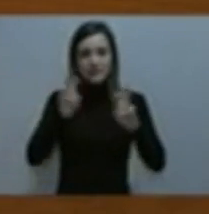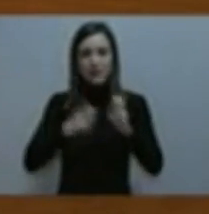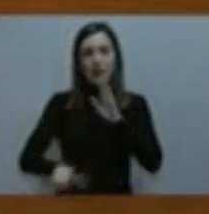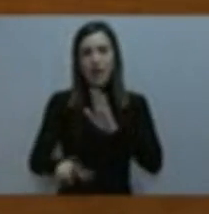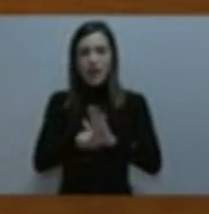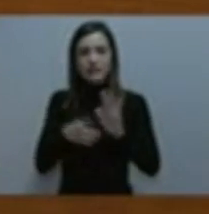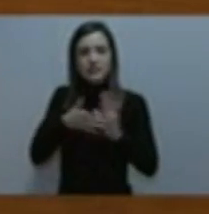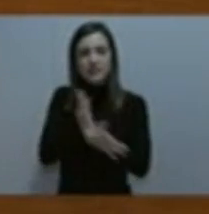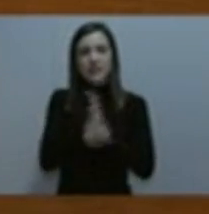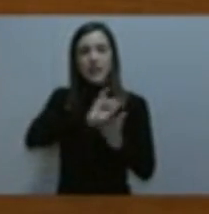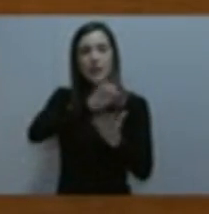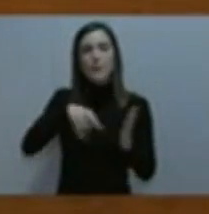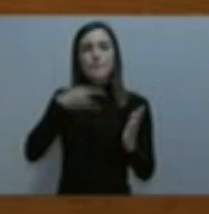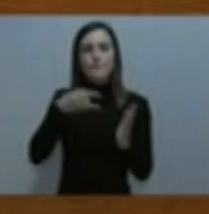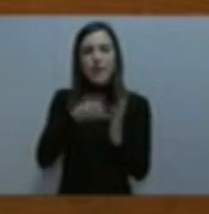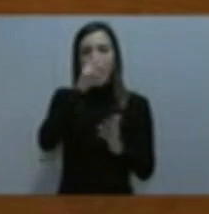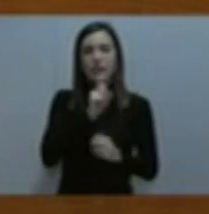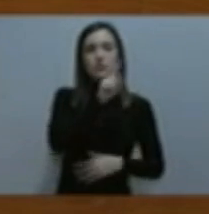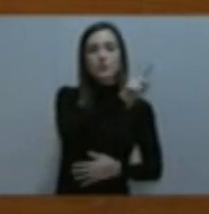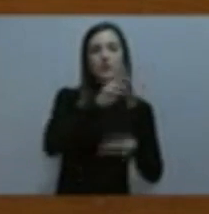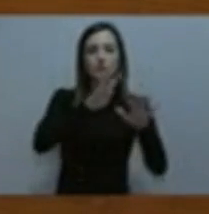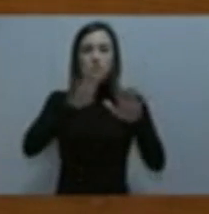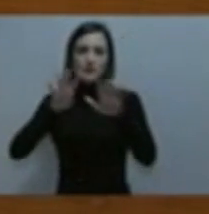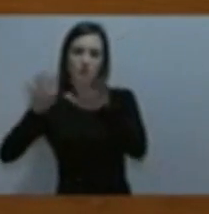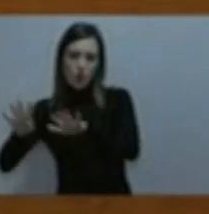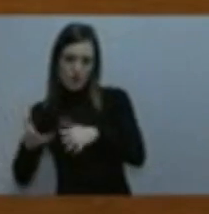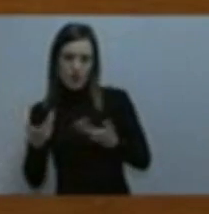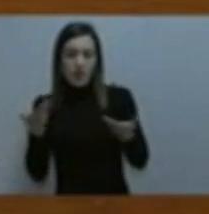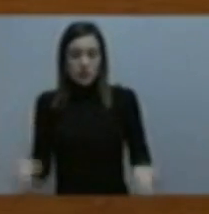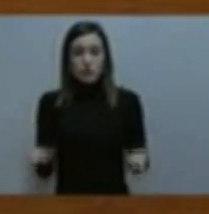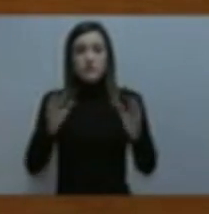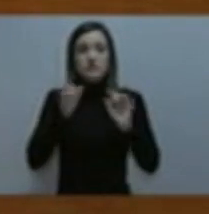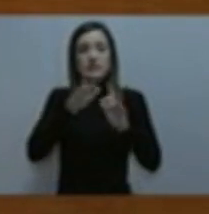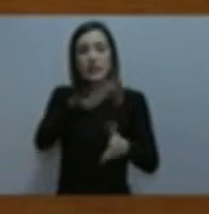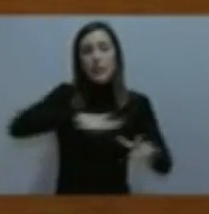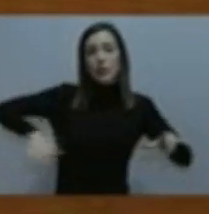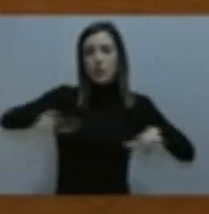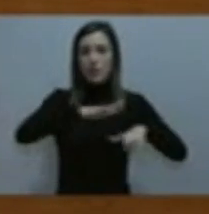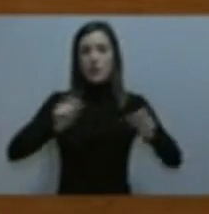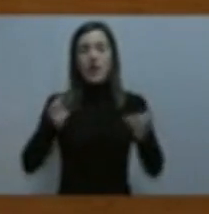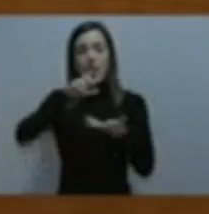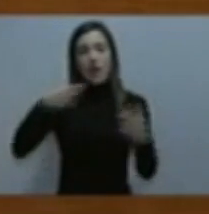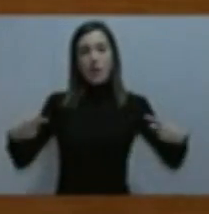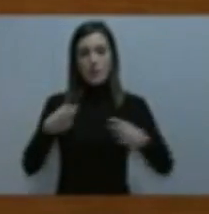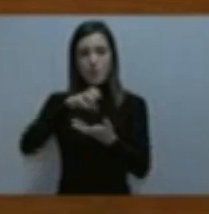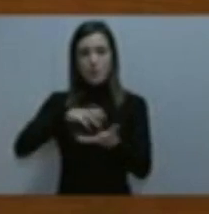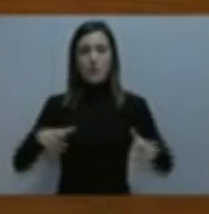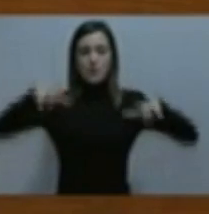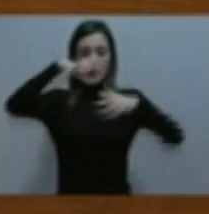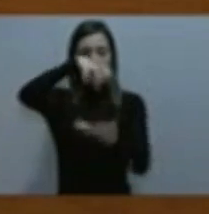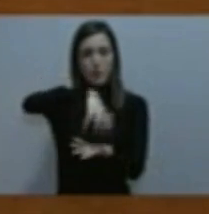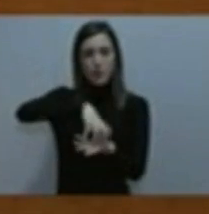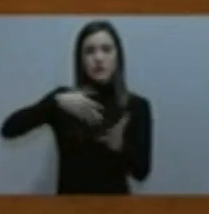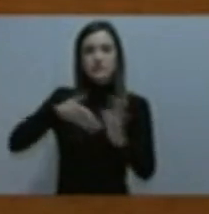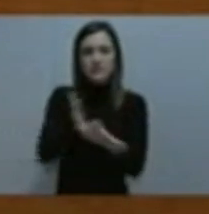caso, es el Plan Rañada de 1999, donde el espacio en el que se ubica la regasificadora no era más que una masa de